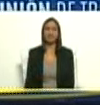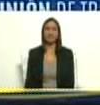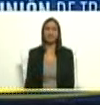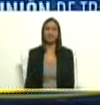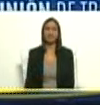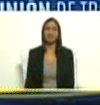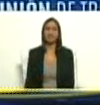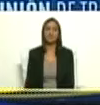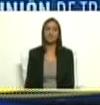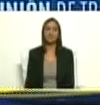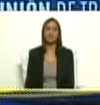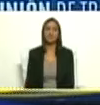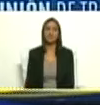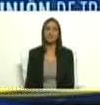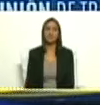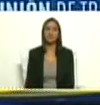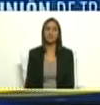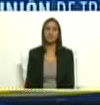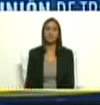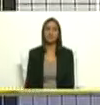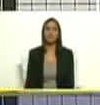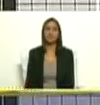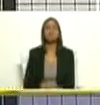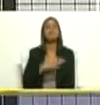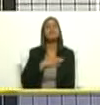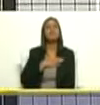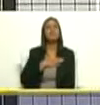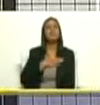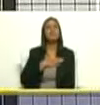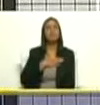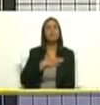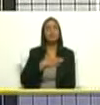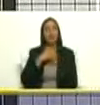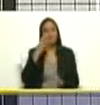contigo yendo de atrás para adelante la